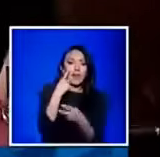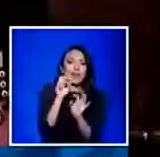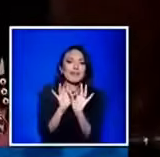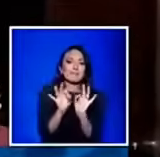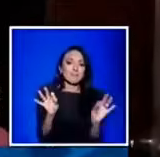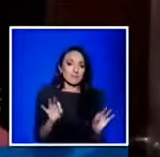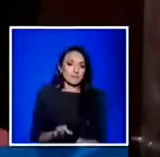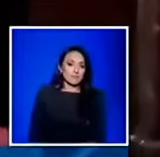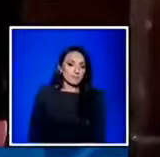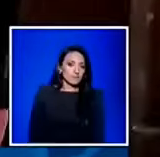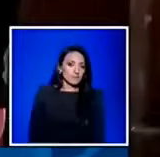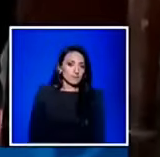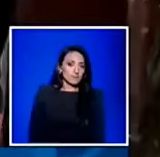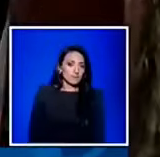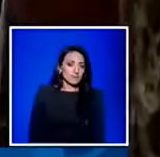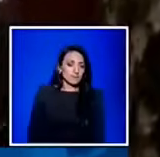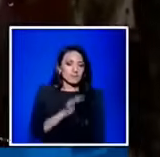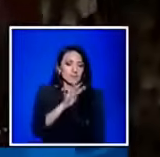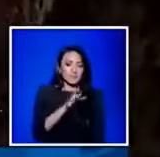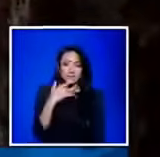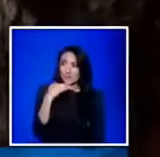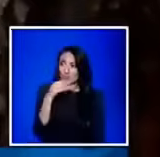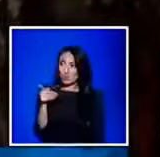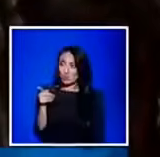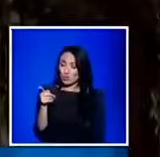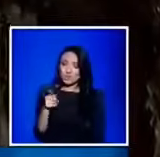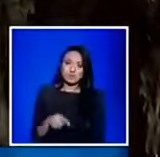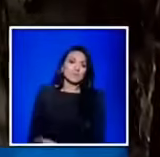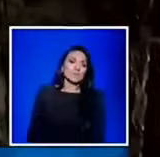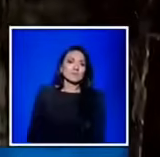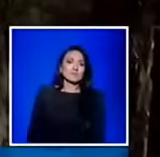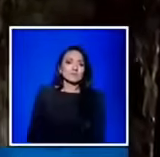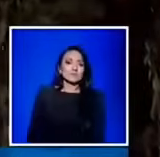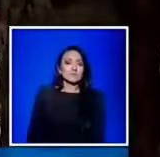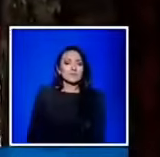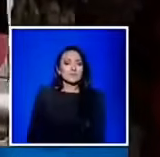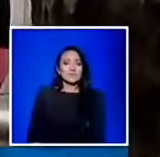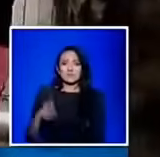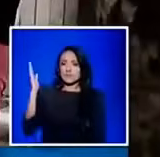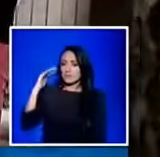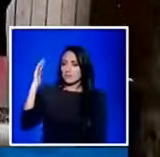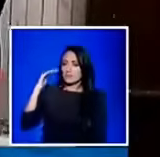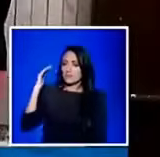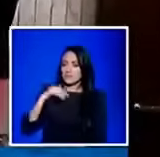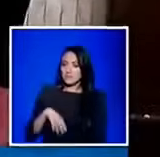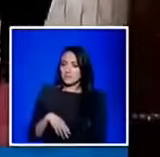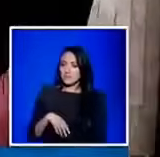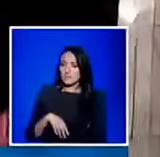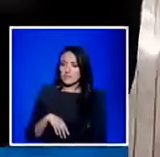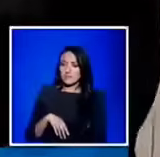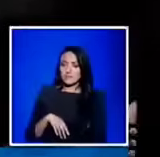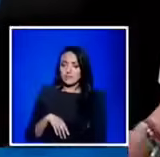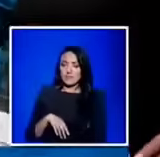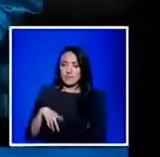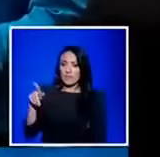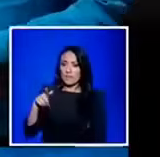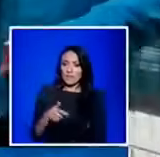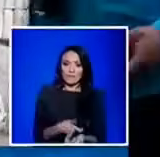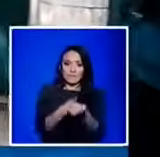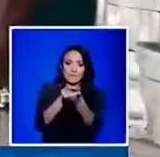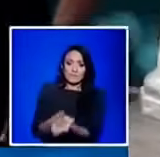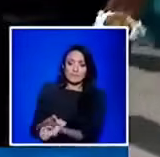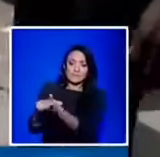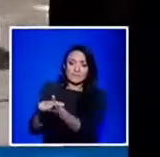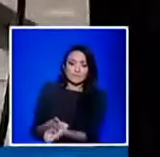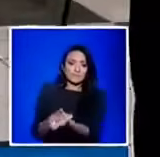O sea, esta es una situación de insalubridad. Sí, insalubridad. Apuntemos para allá para que pueda acercarse mi compañero y mostrar lo que está haciendo. Pero,